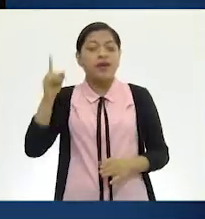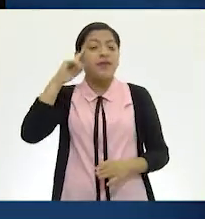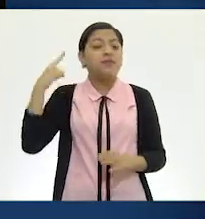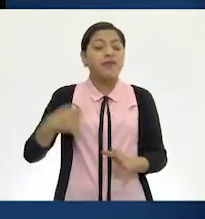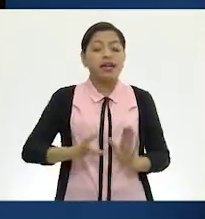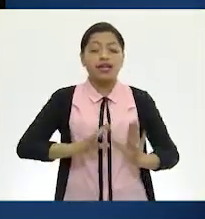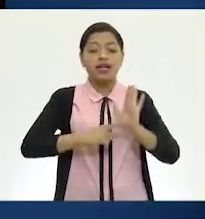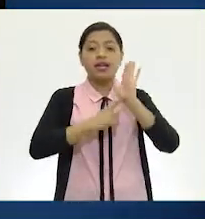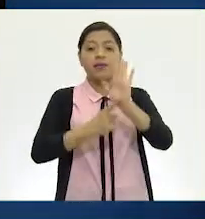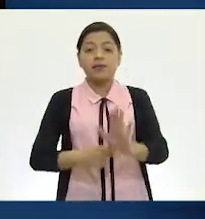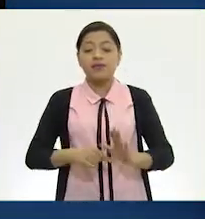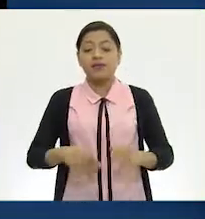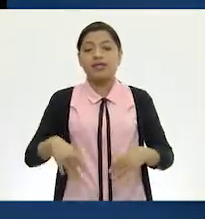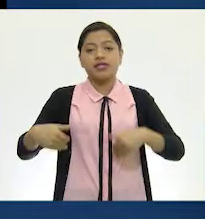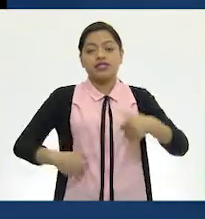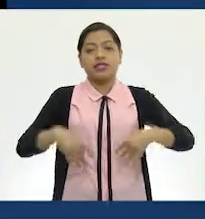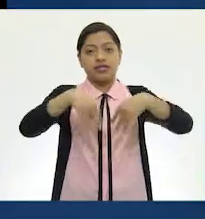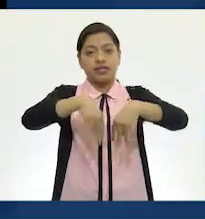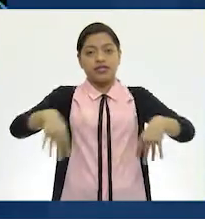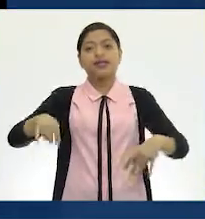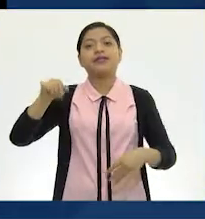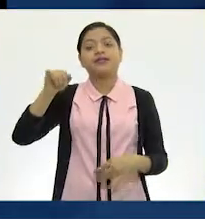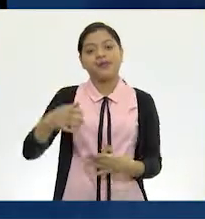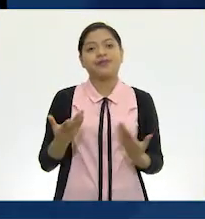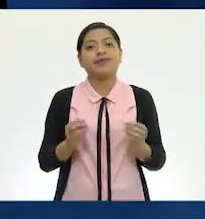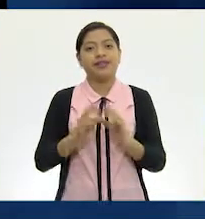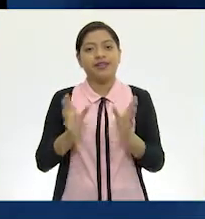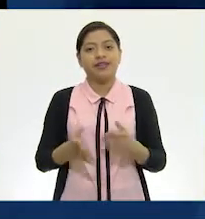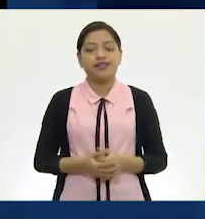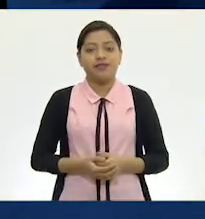que abarca Sputnik. Claro. Eran cinco.